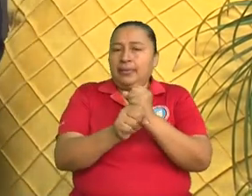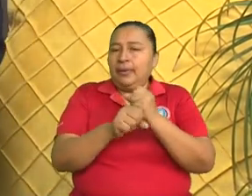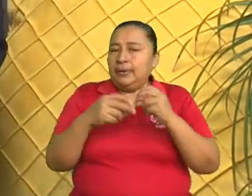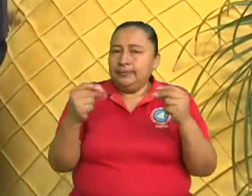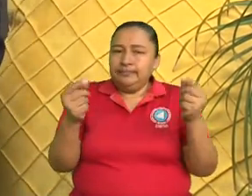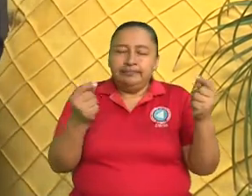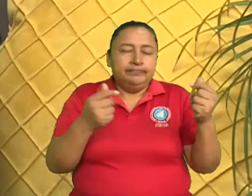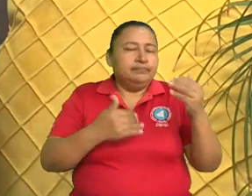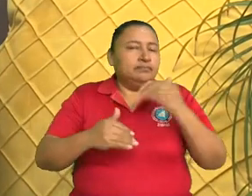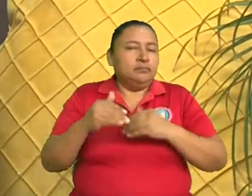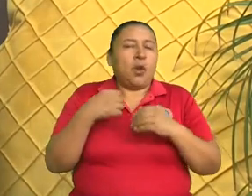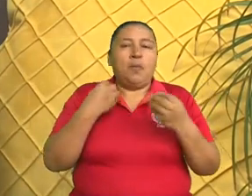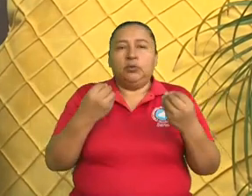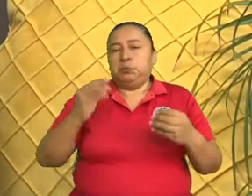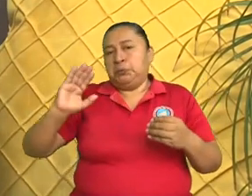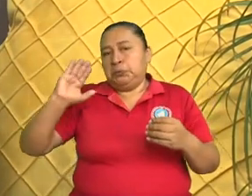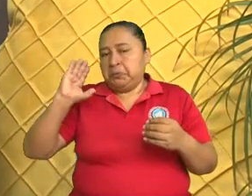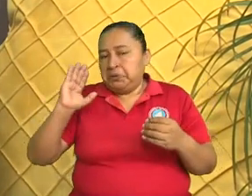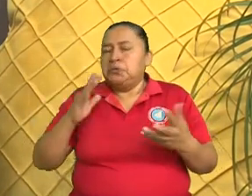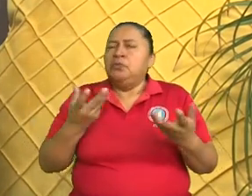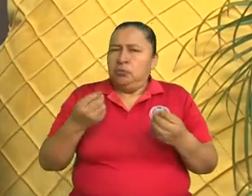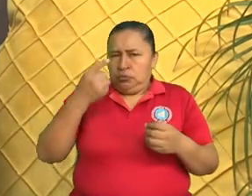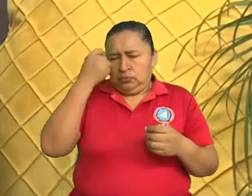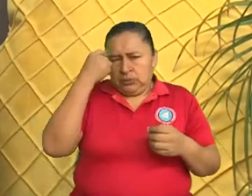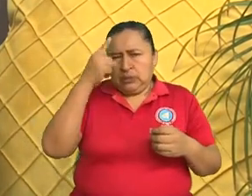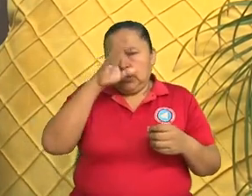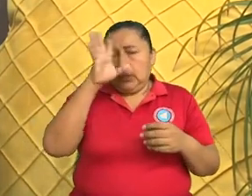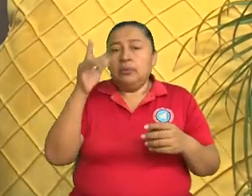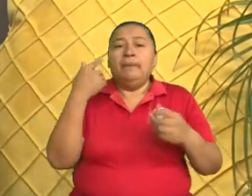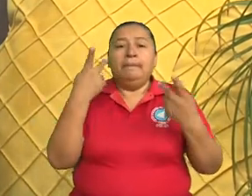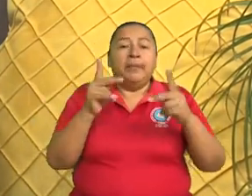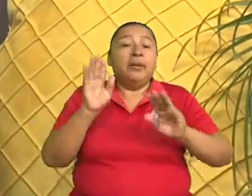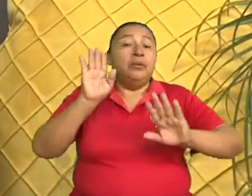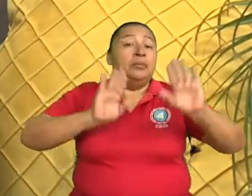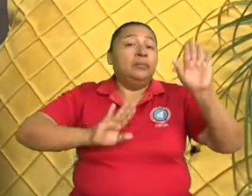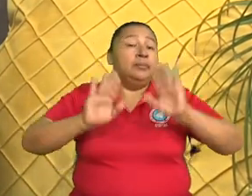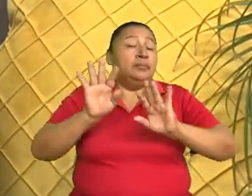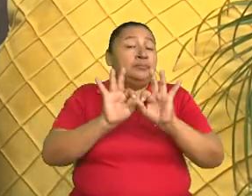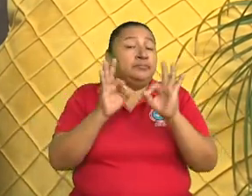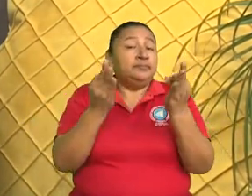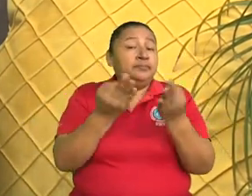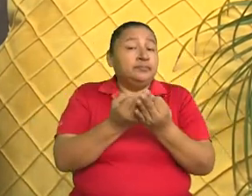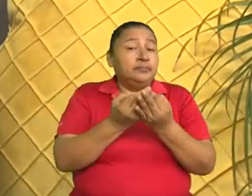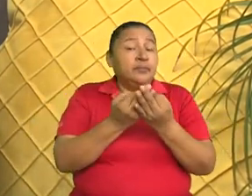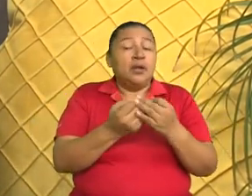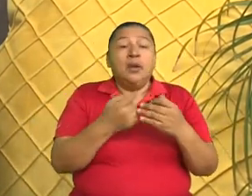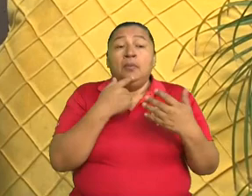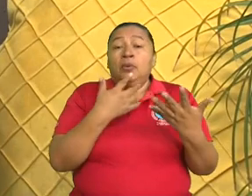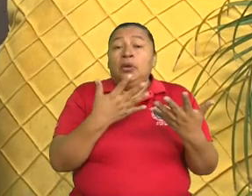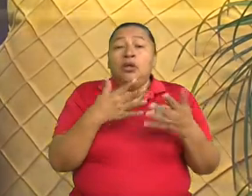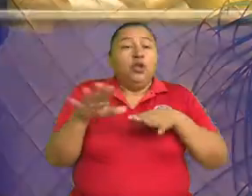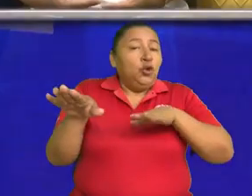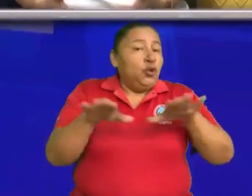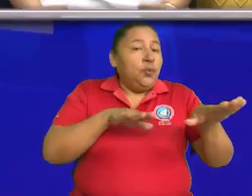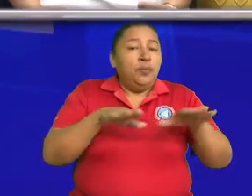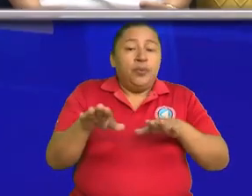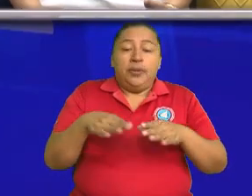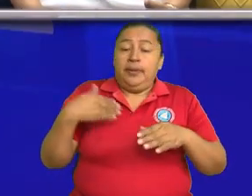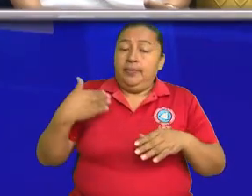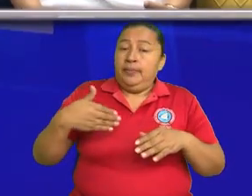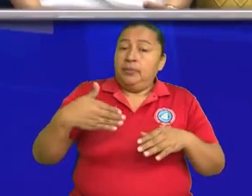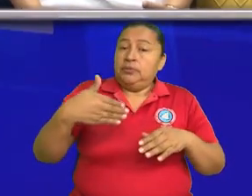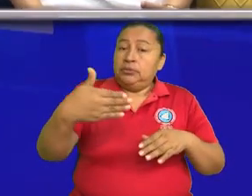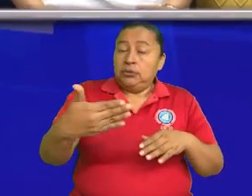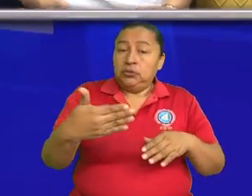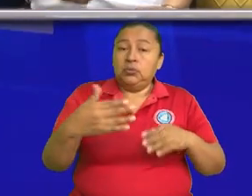que trabajarlos con mucho compromiso, con mucha convicción y con la participación de las familias, porque no puede existir un proceso educativo